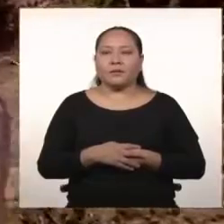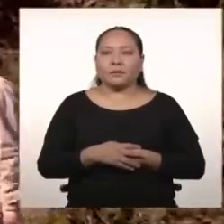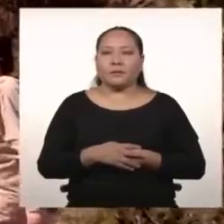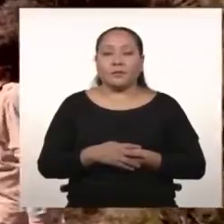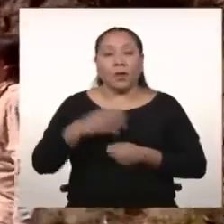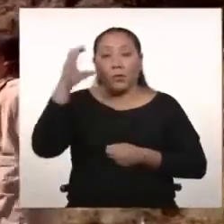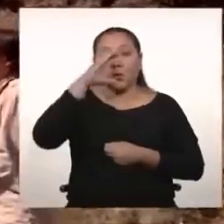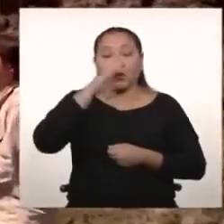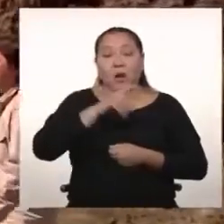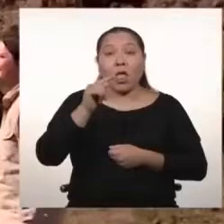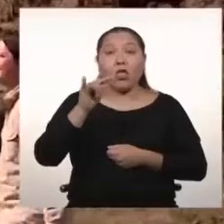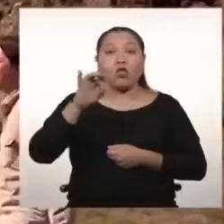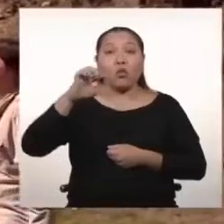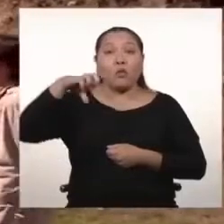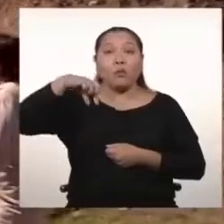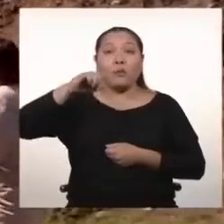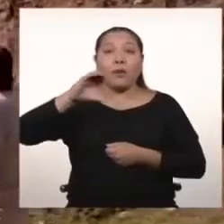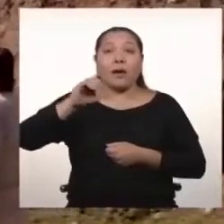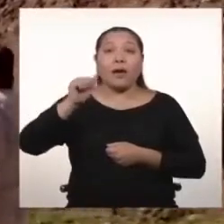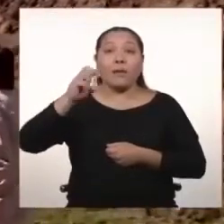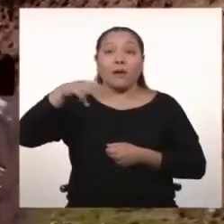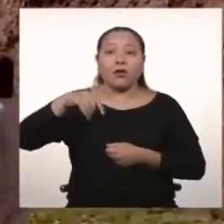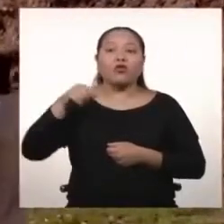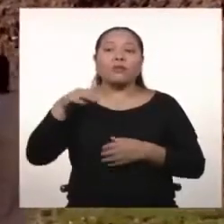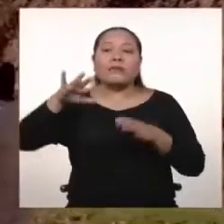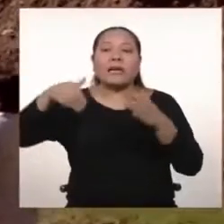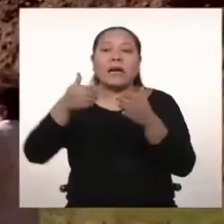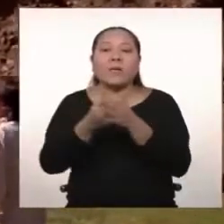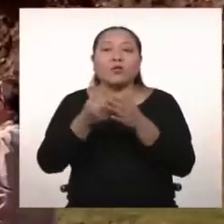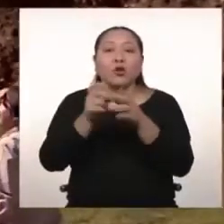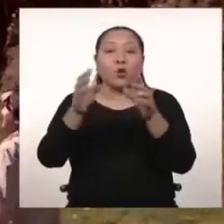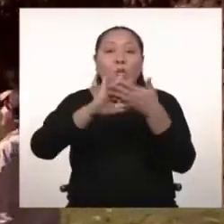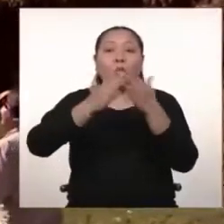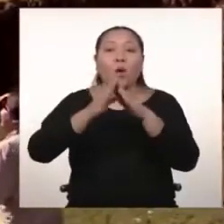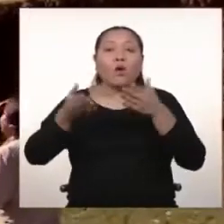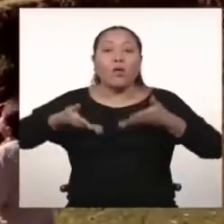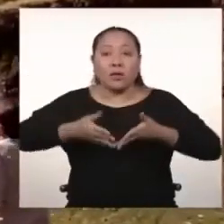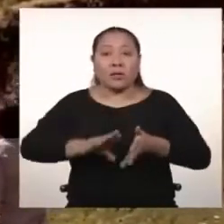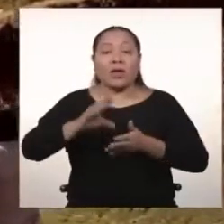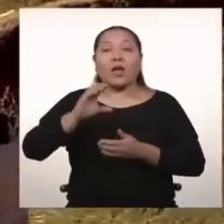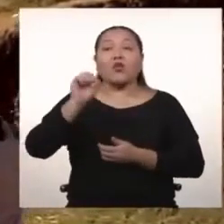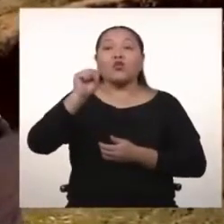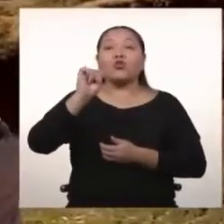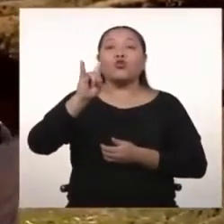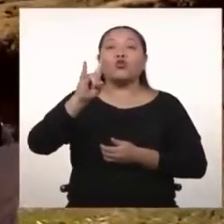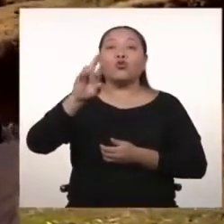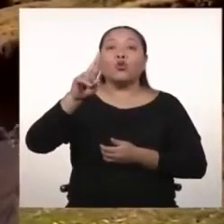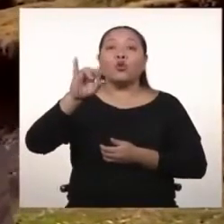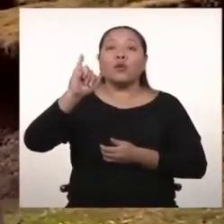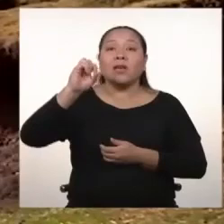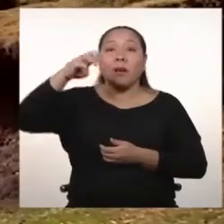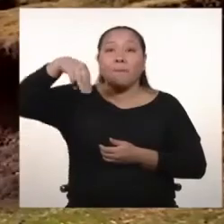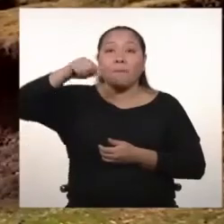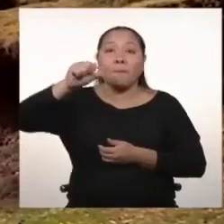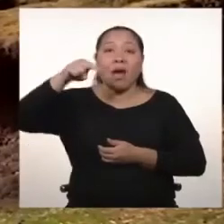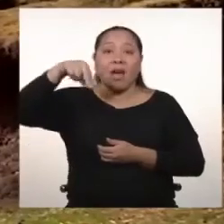buscando a tupacamaru llegamos a Suriana su pueblo natal el nombre al parecer quiere decir Ave de ninguna